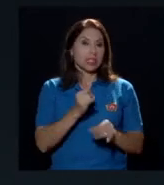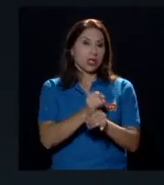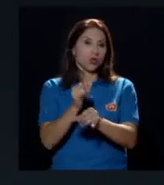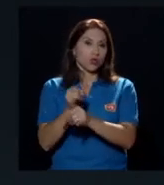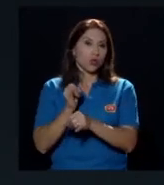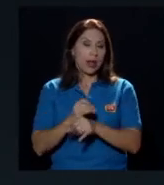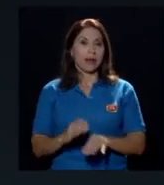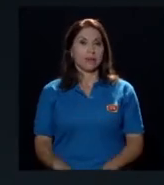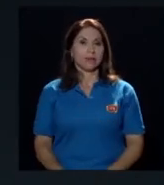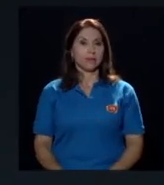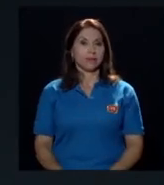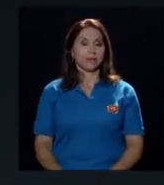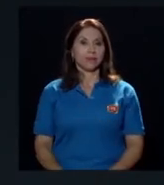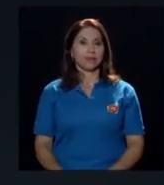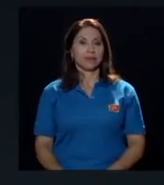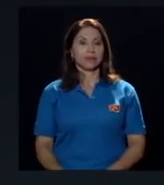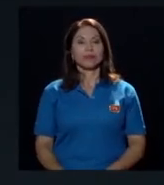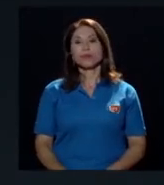institucional?